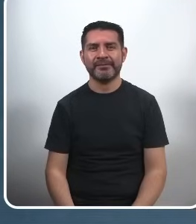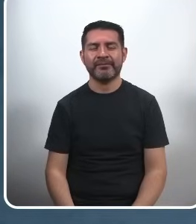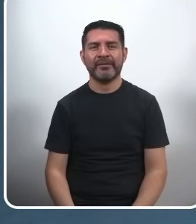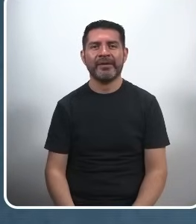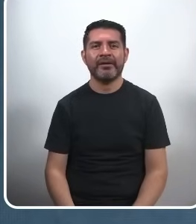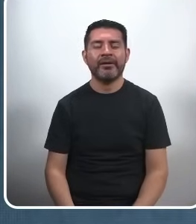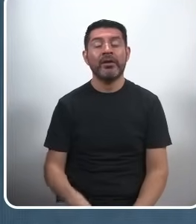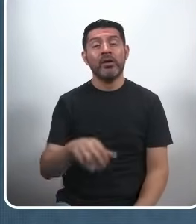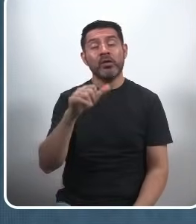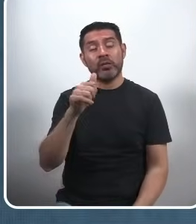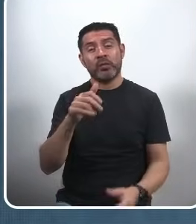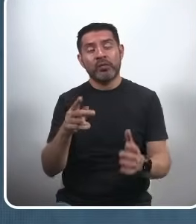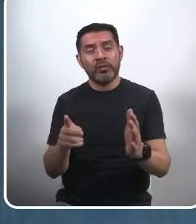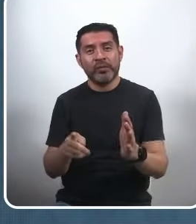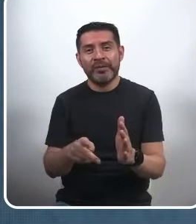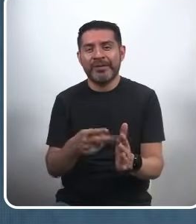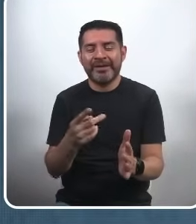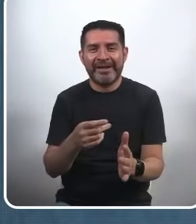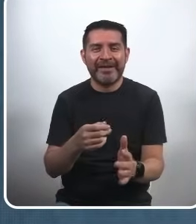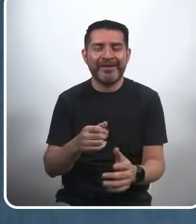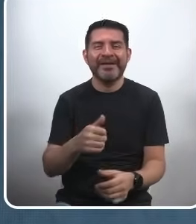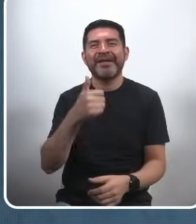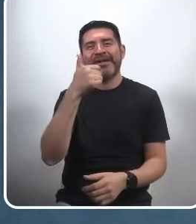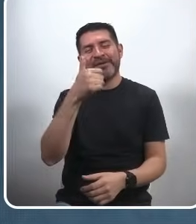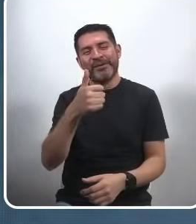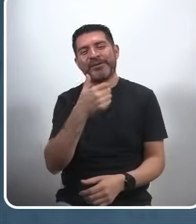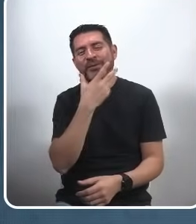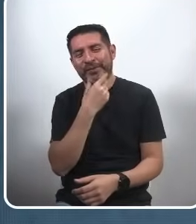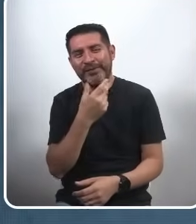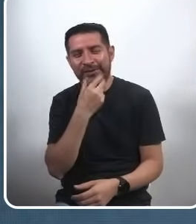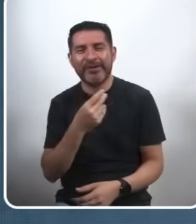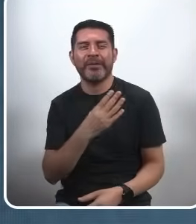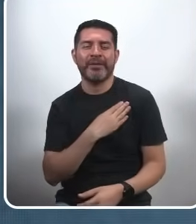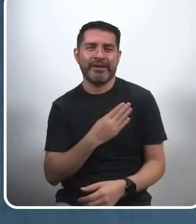3 horas en su habitación orando y buscando al Señor.